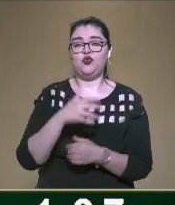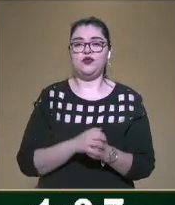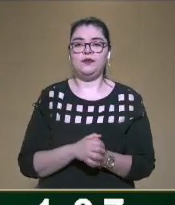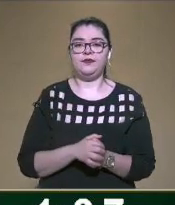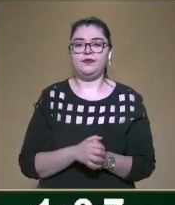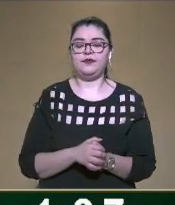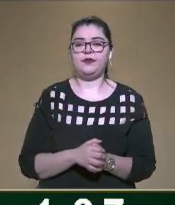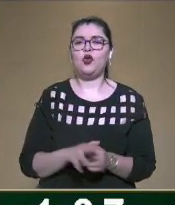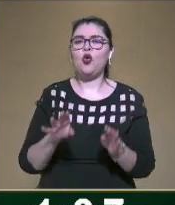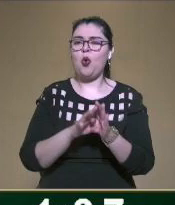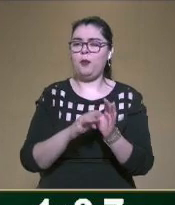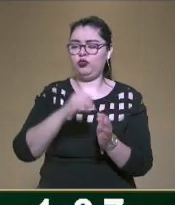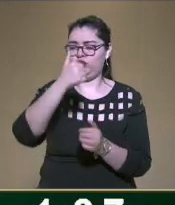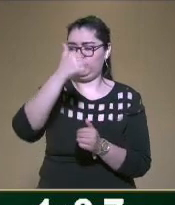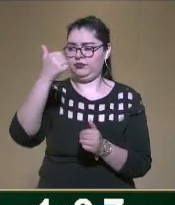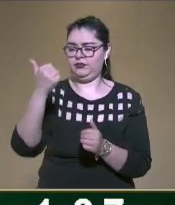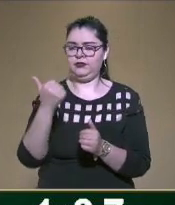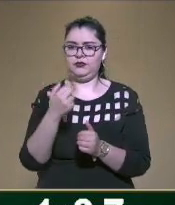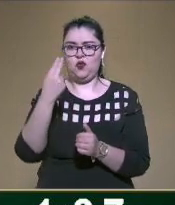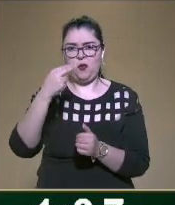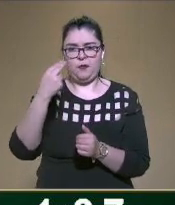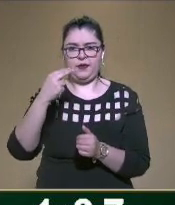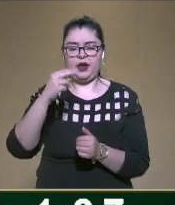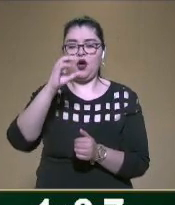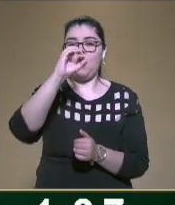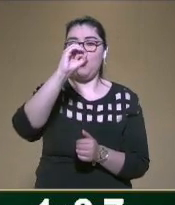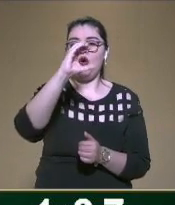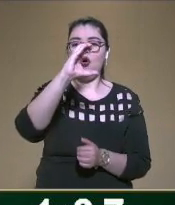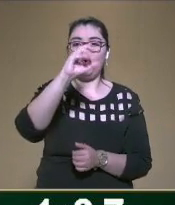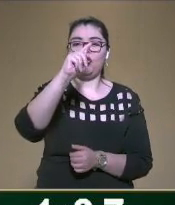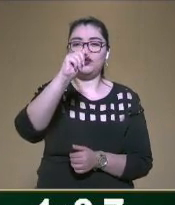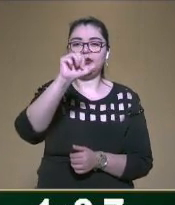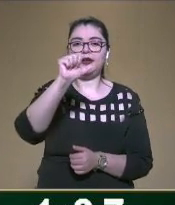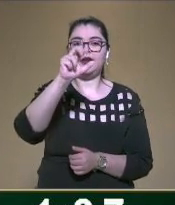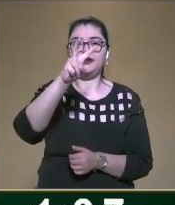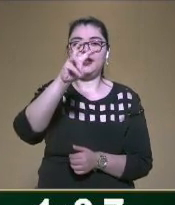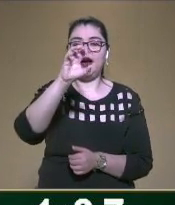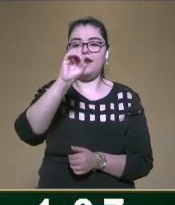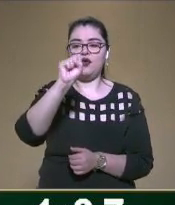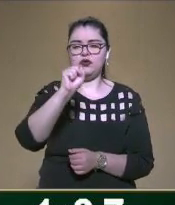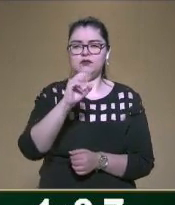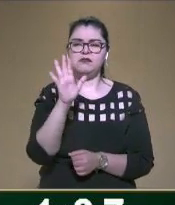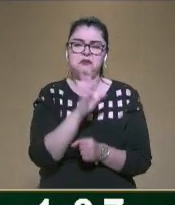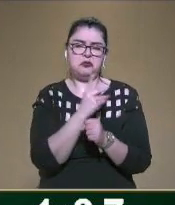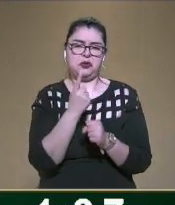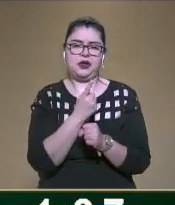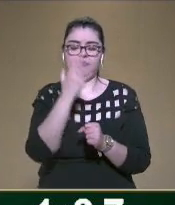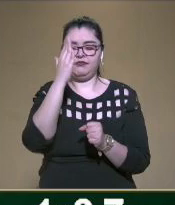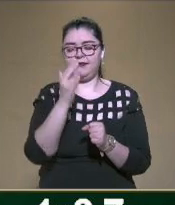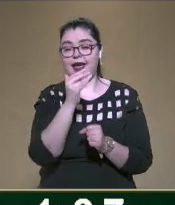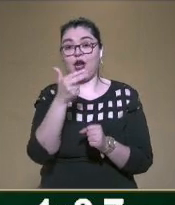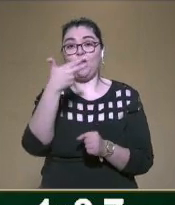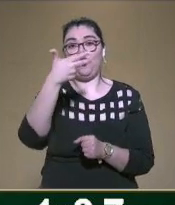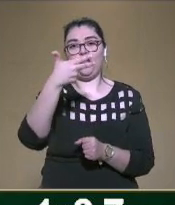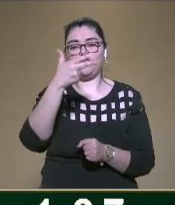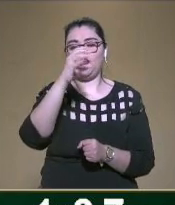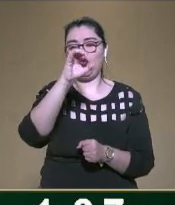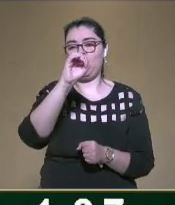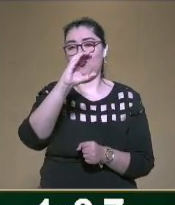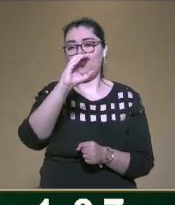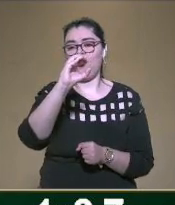parte? 8/8. 8/8. 1/8, 2/8, 3/8, hasta llegar a 8/8, que sería siendo todo el entero. Muy